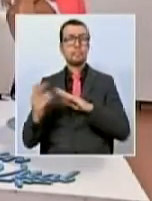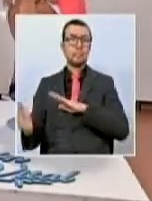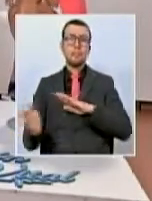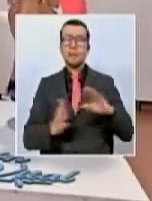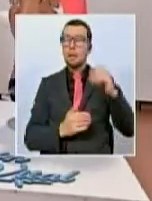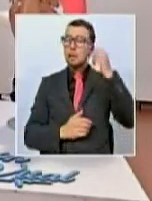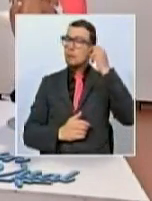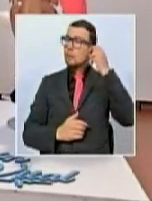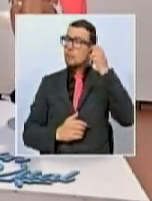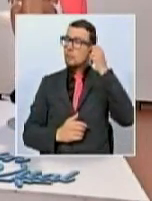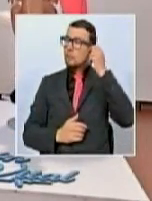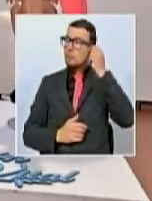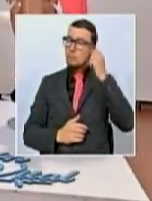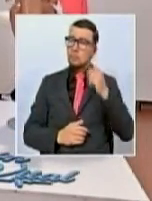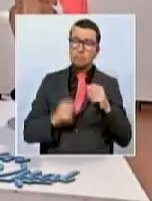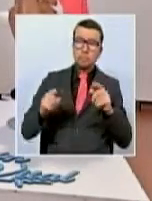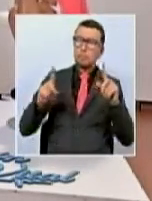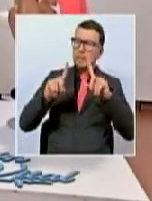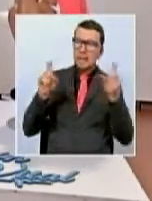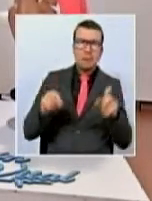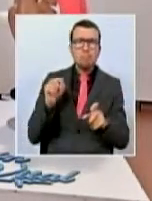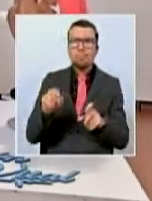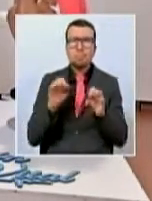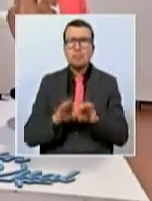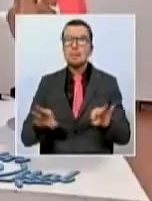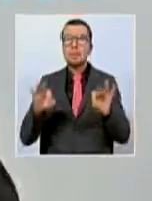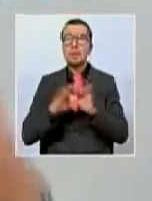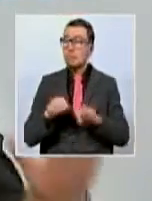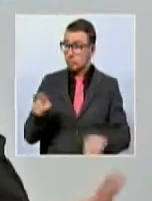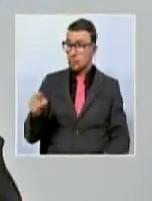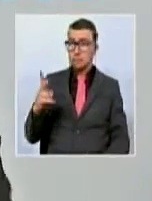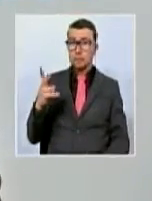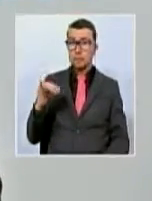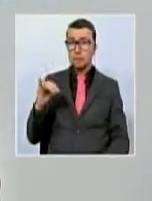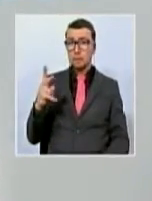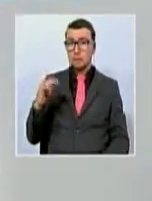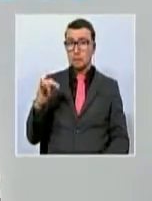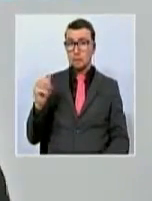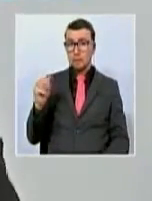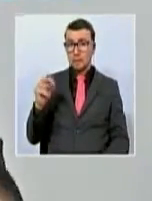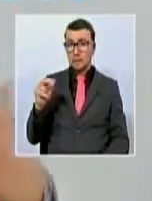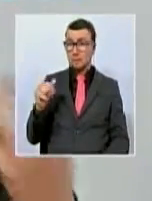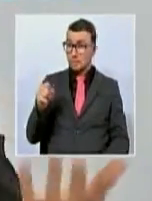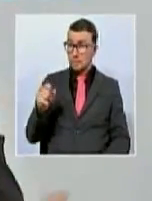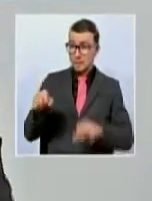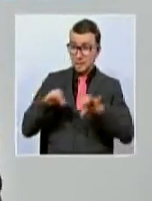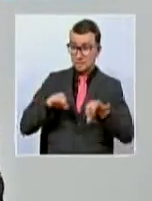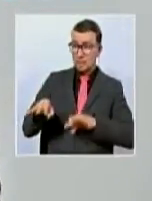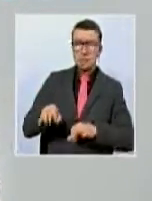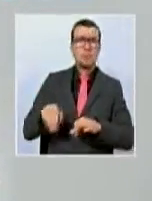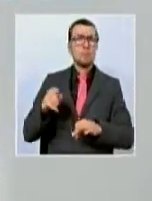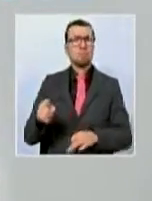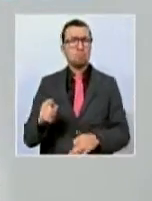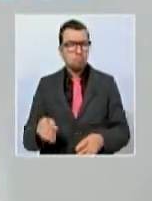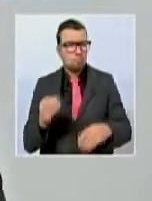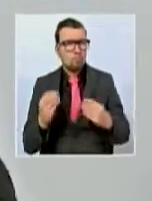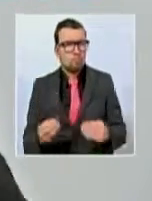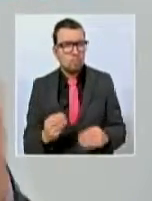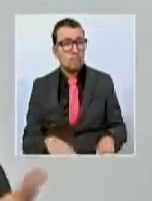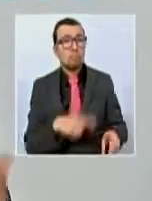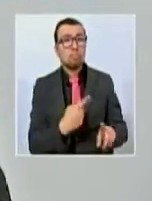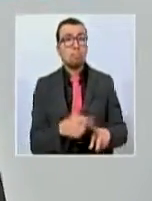un tema bien importante, y es el tema de, Viviana estaba tocando el tema de los productos realmente que más están usando las personas y que más